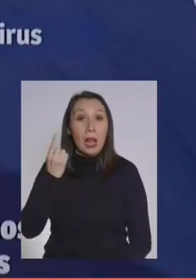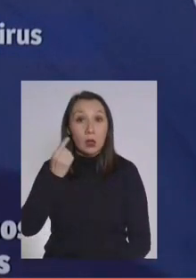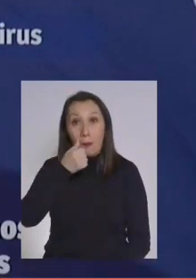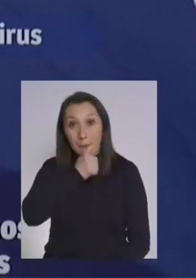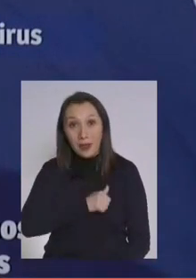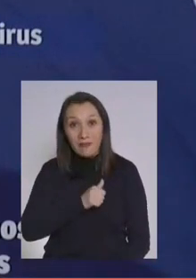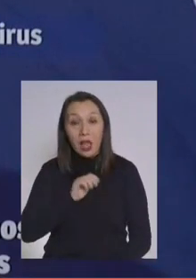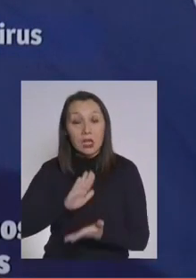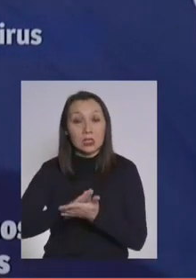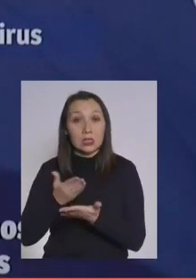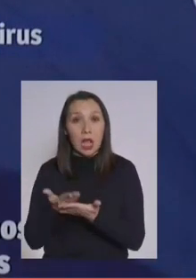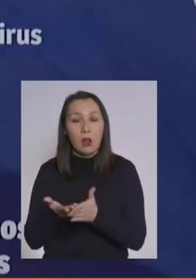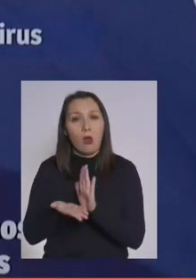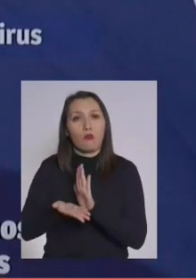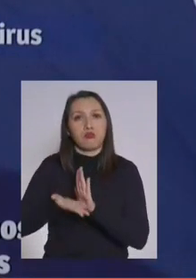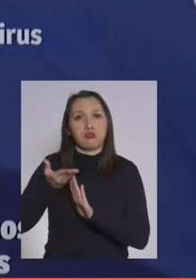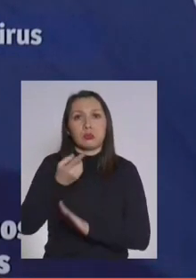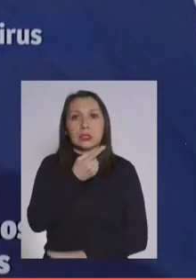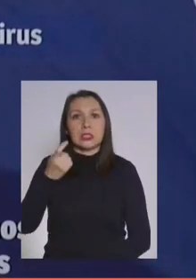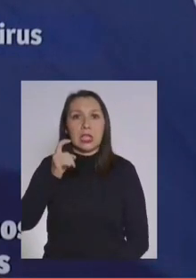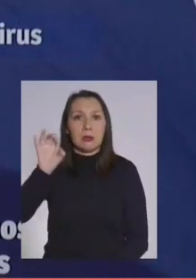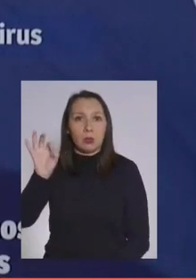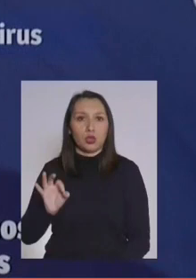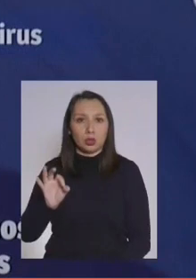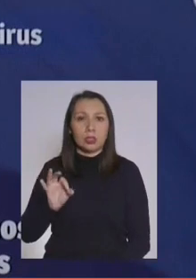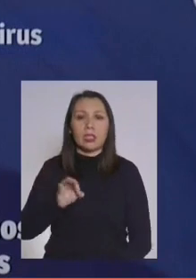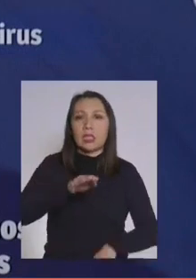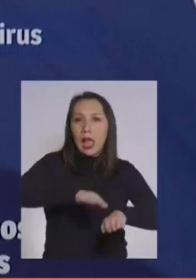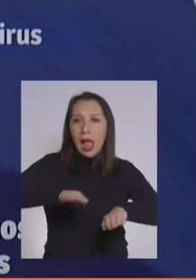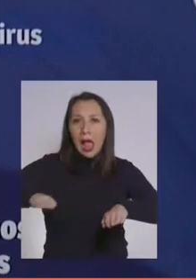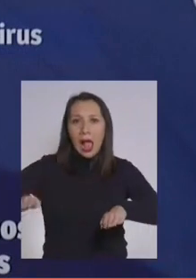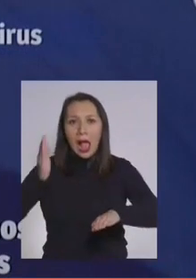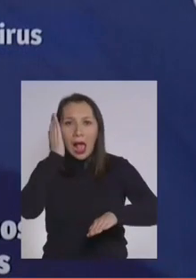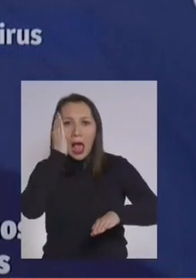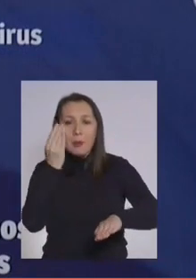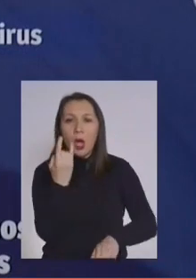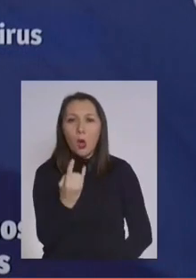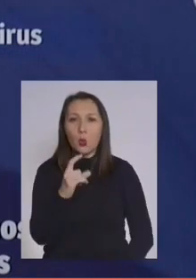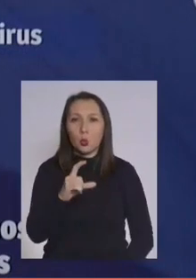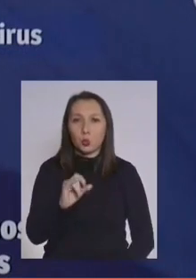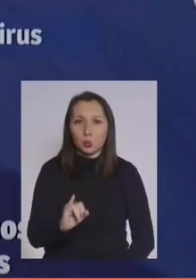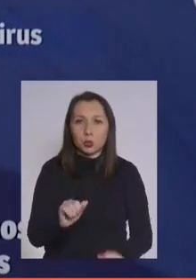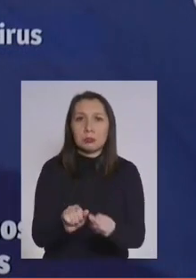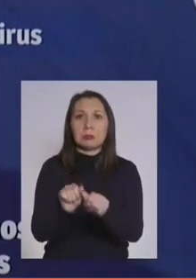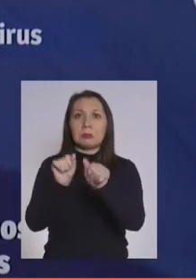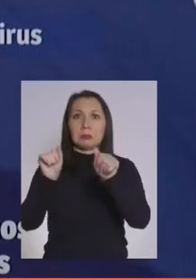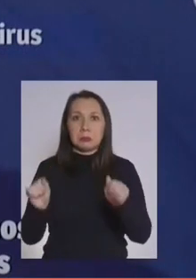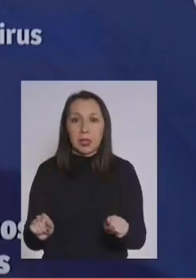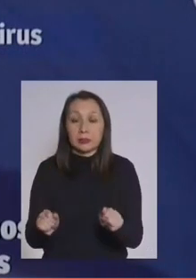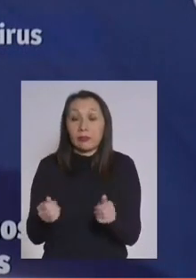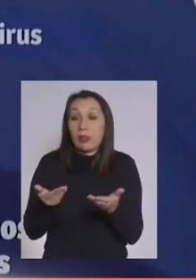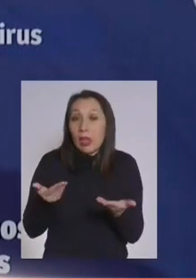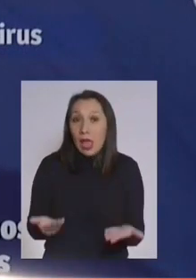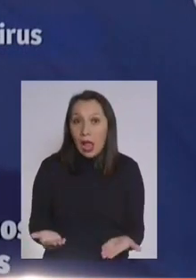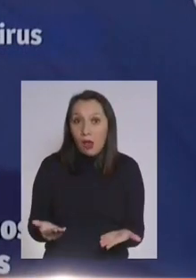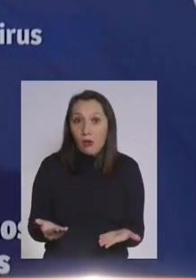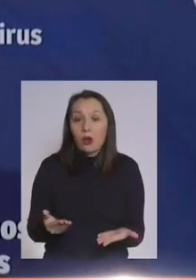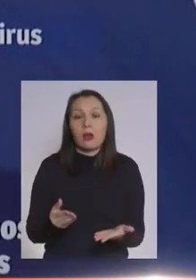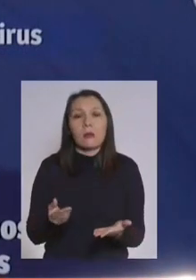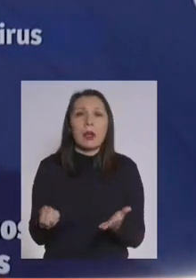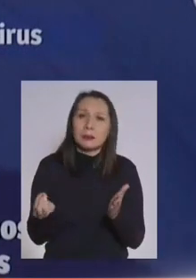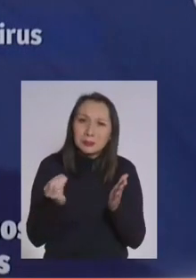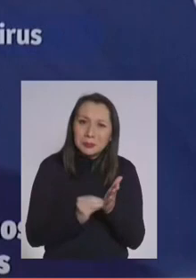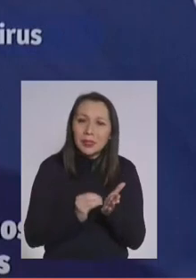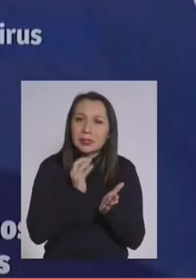marcó un aumento del 100 por ciento en sus camas de uci en esta ocasión y para